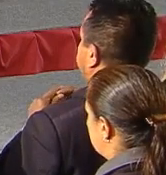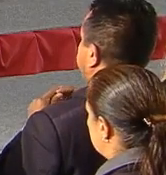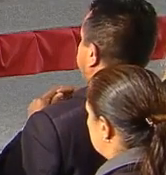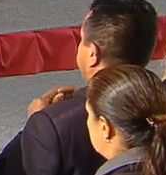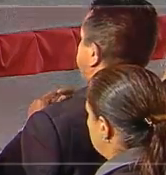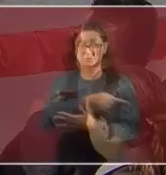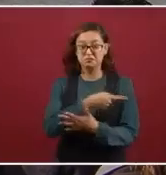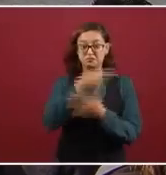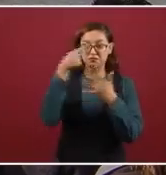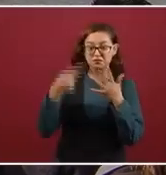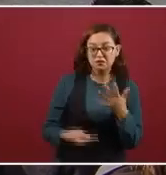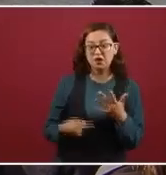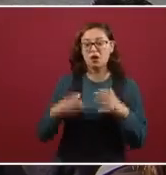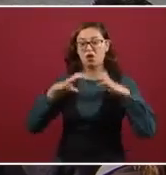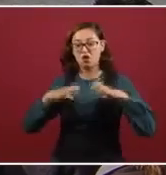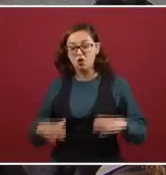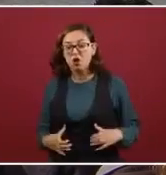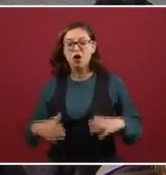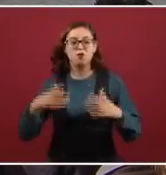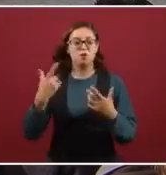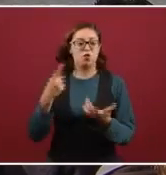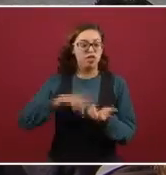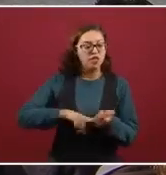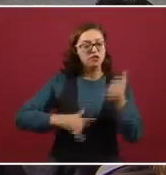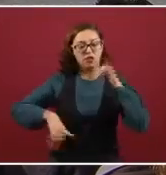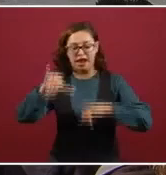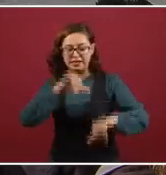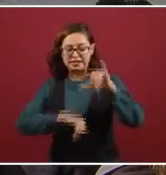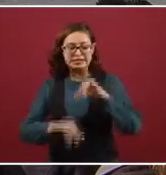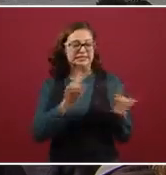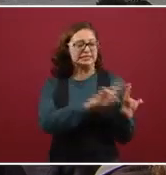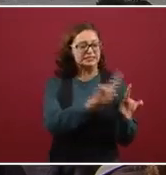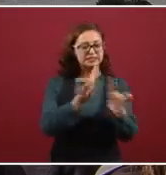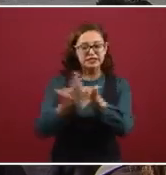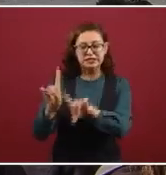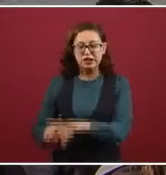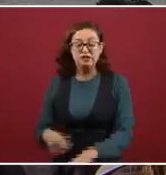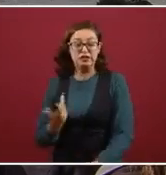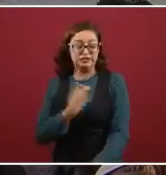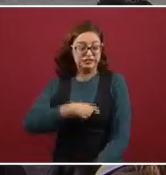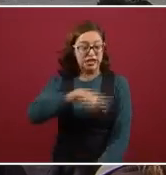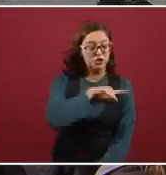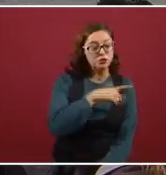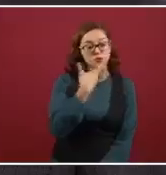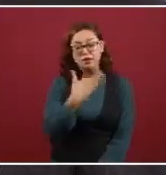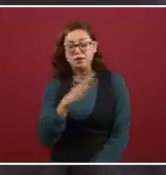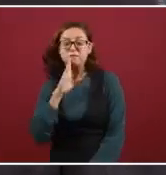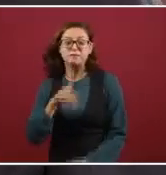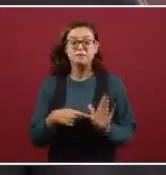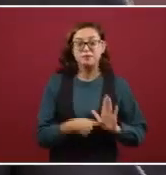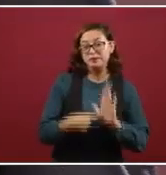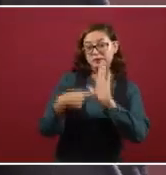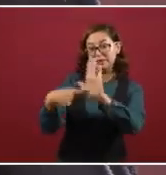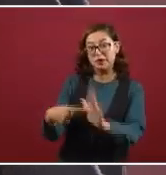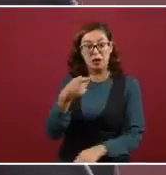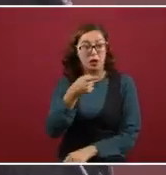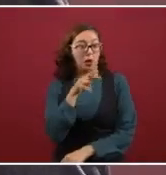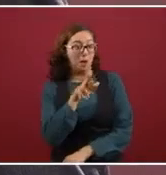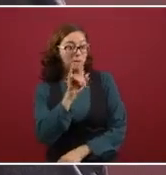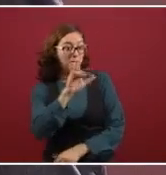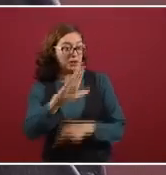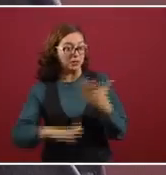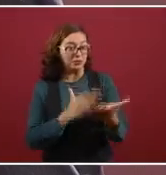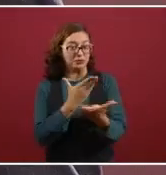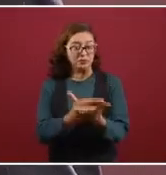esto pudiera tener. Si tiene una opinión al respecto, algún comentario sobre lo que está impulsando el revolucionario institucional. No tengo problema, le puedo